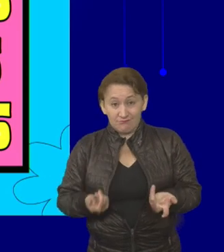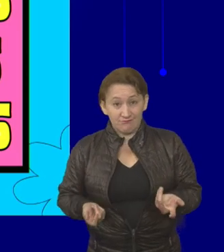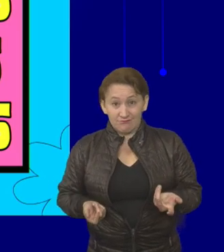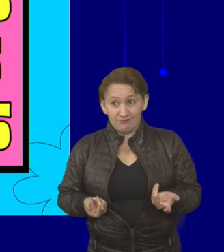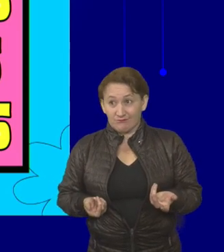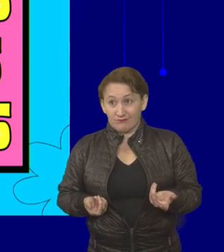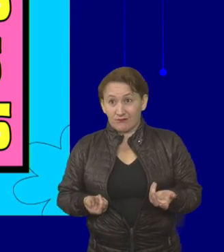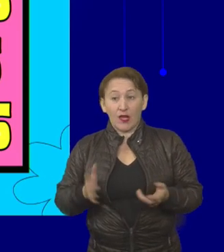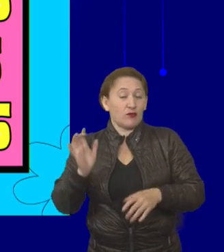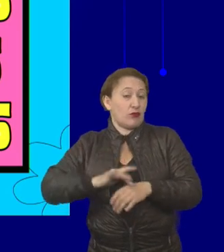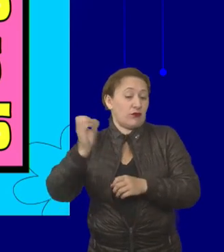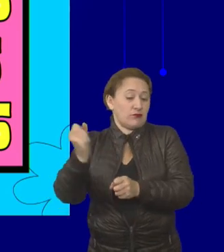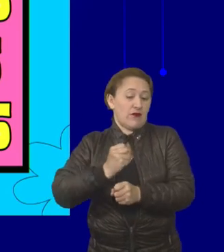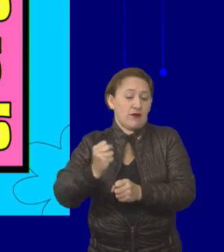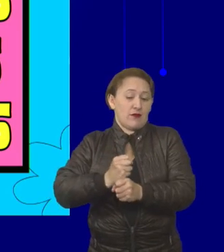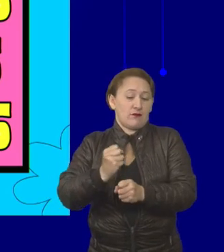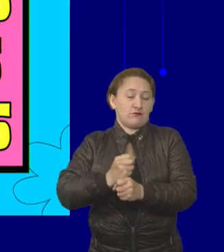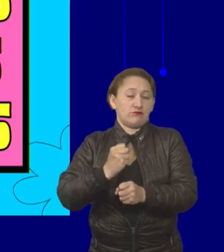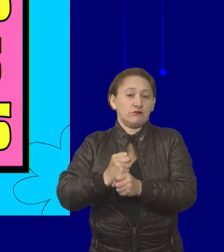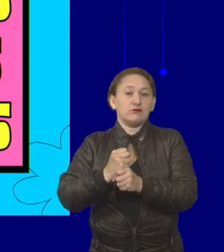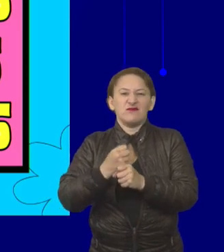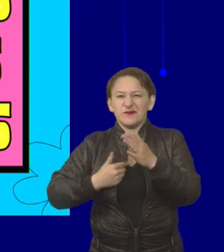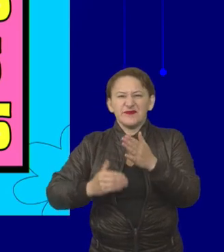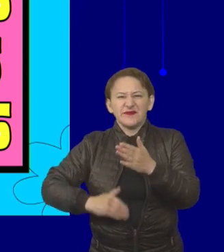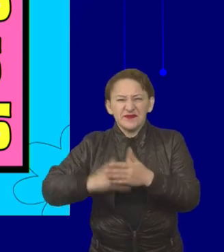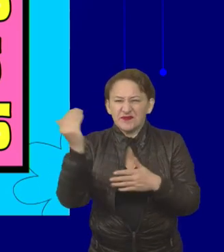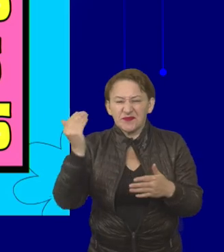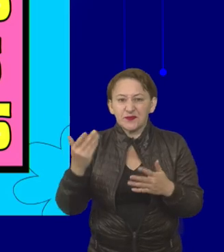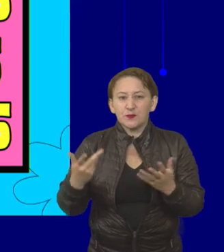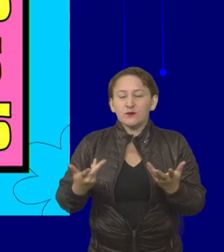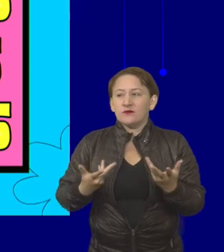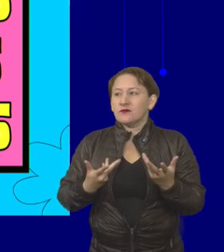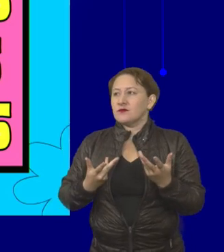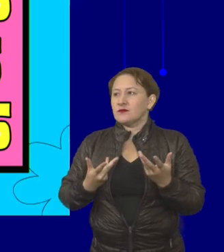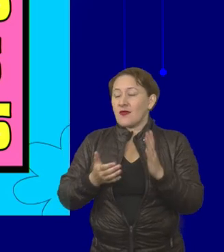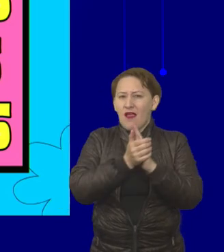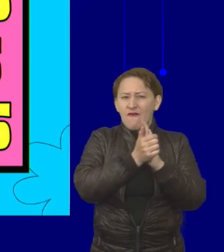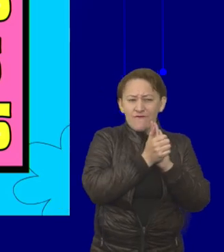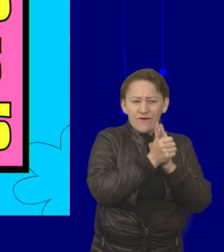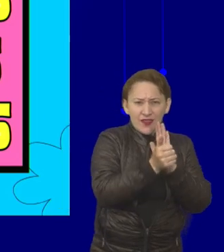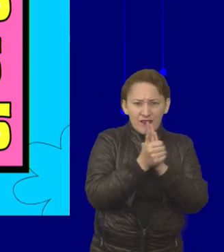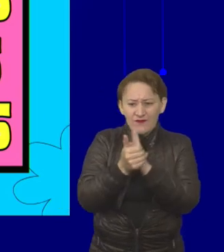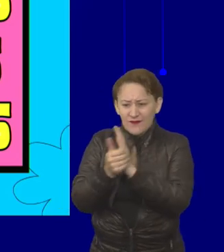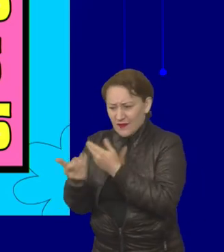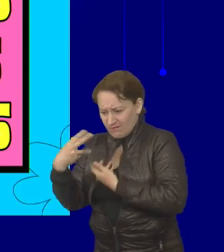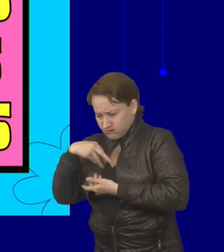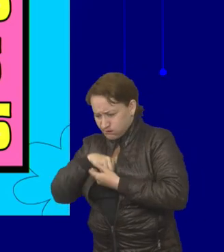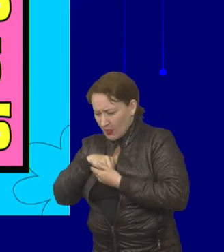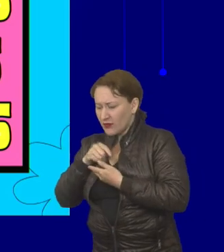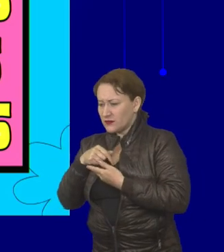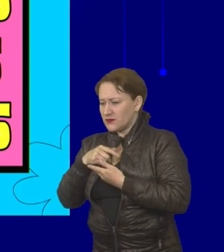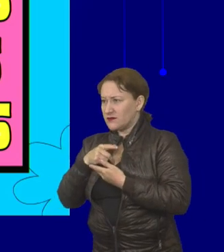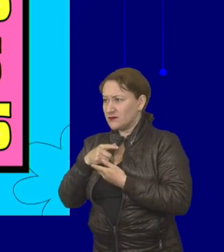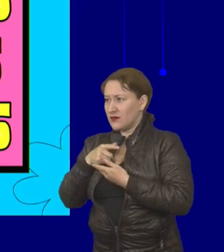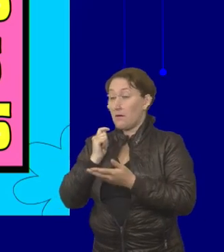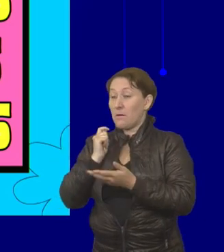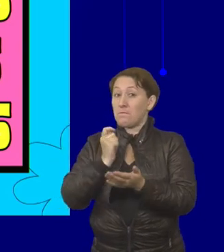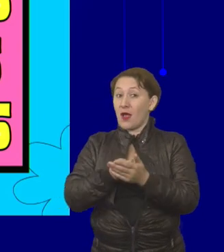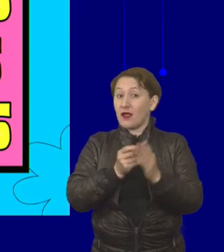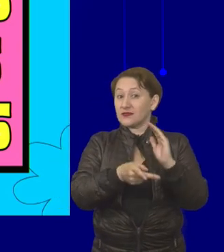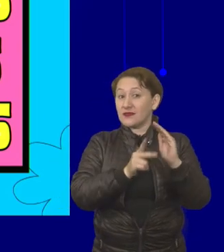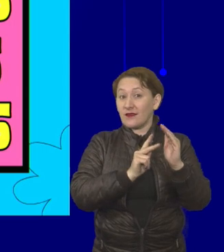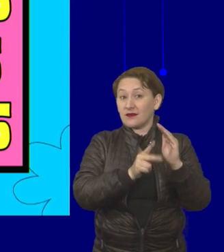Entonces, tenía que trabajar y empecé a sumar todas las habilidades que tenía en la vida para poder pagar mi